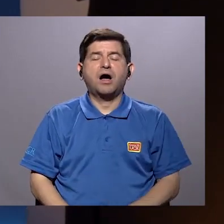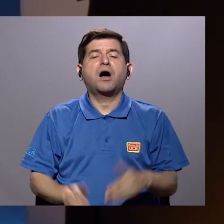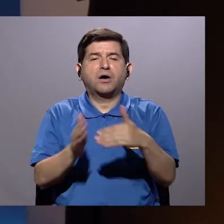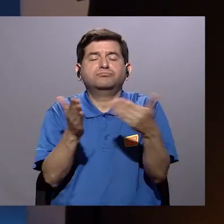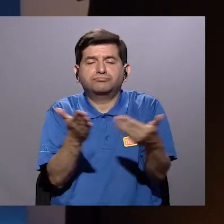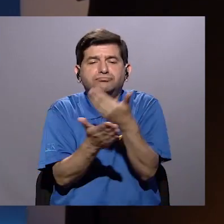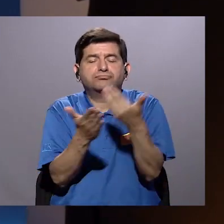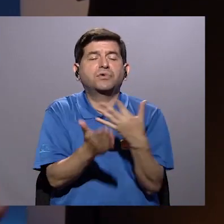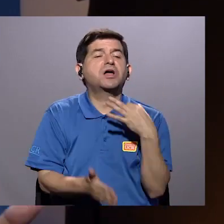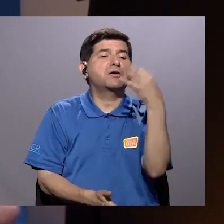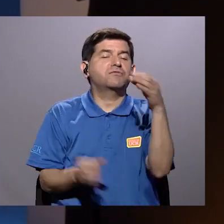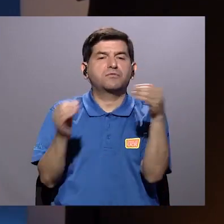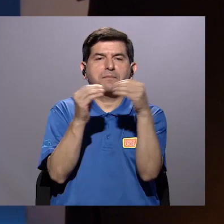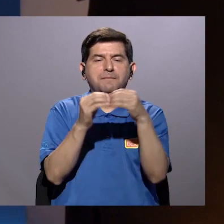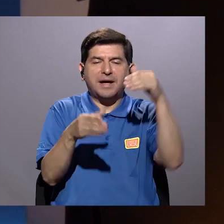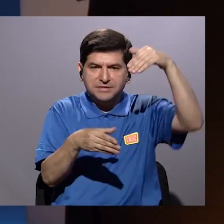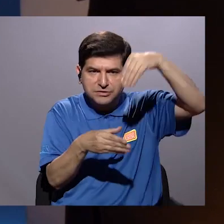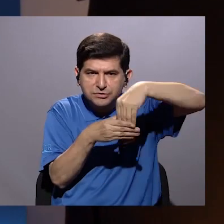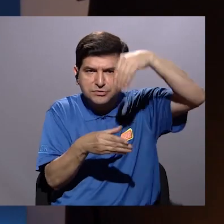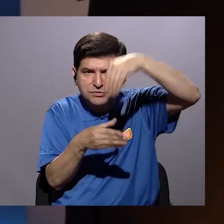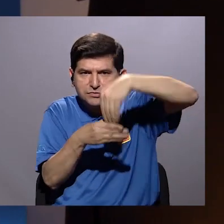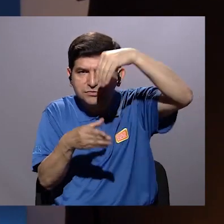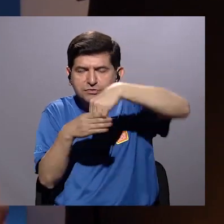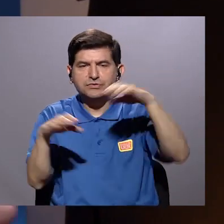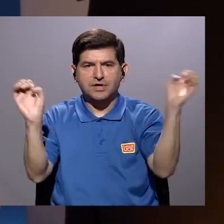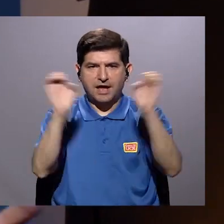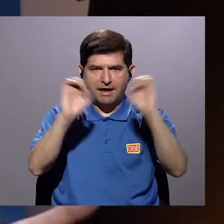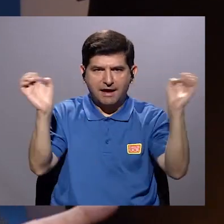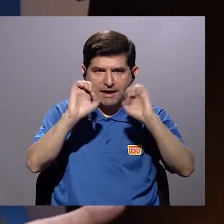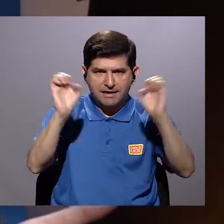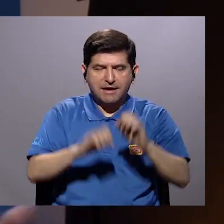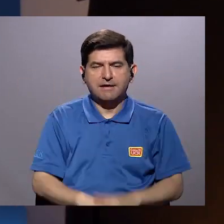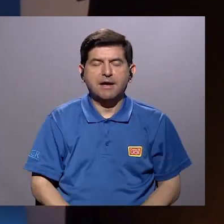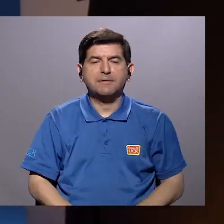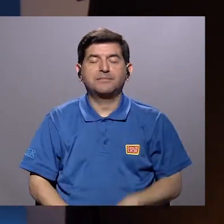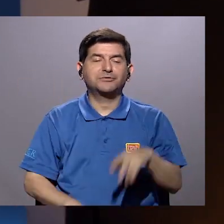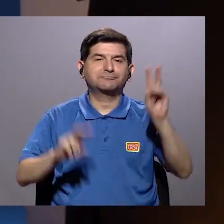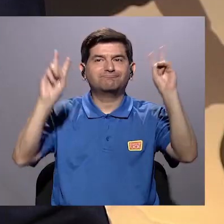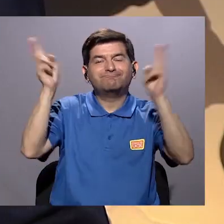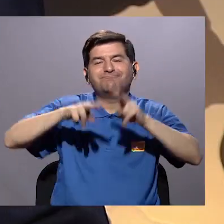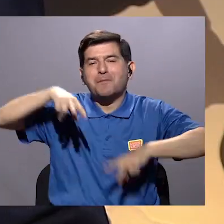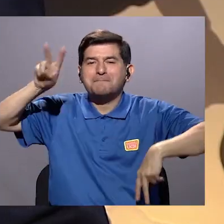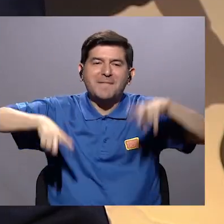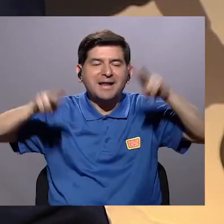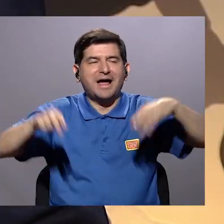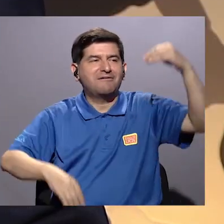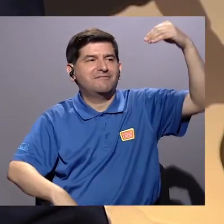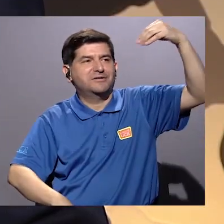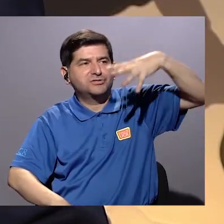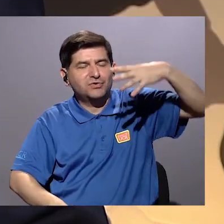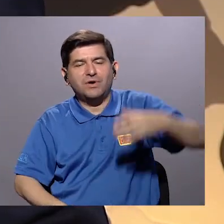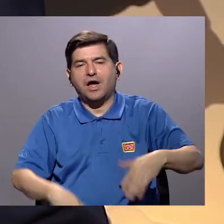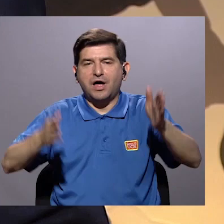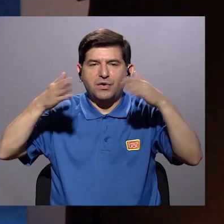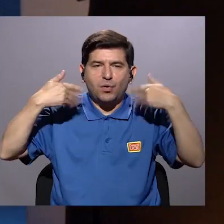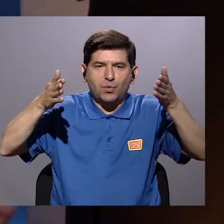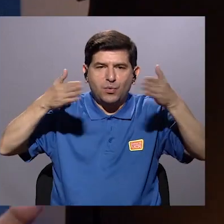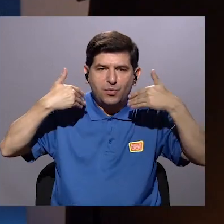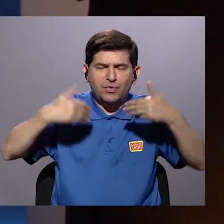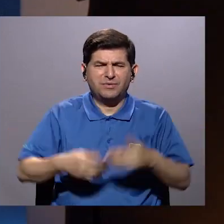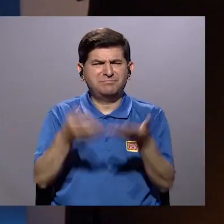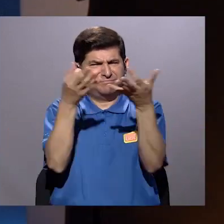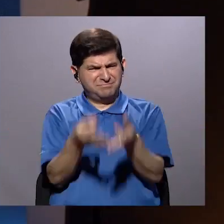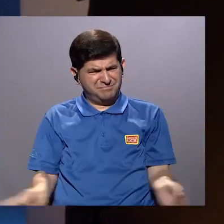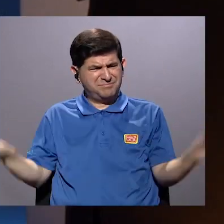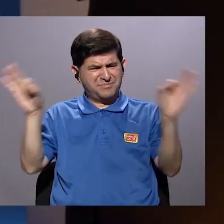posiblemente en el futuro haya más introducción de energías que se llaman variables, como energía solar, energía eólica. ¿Por qué es